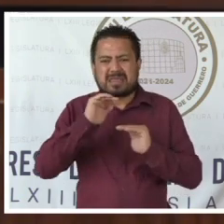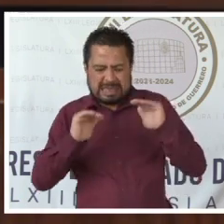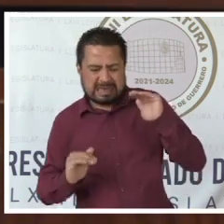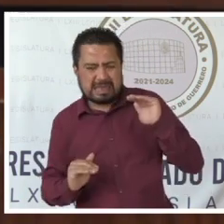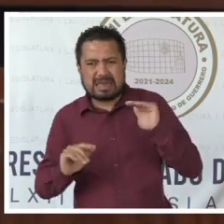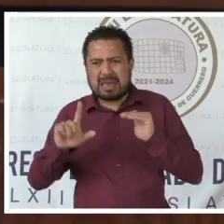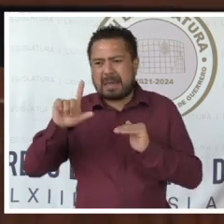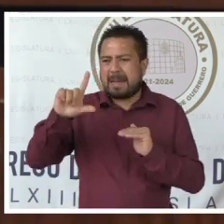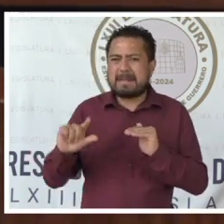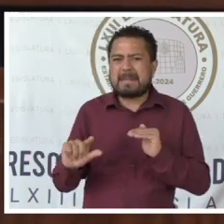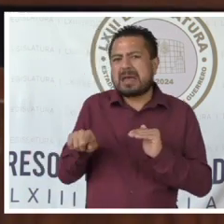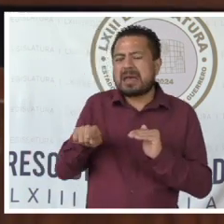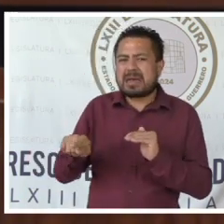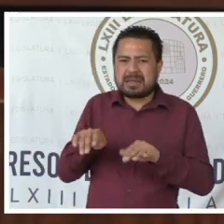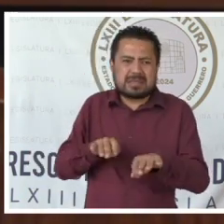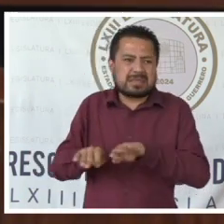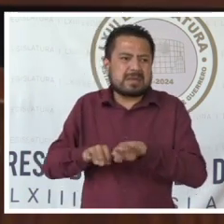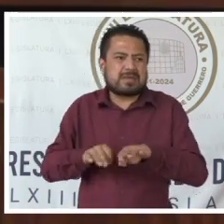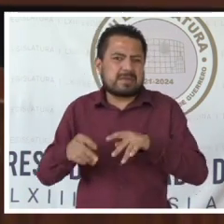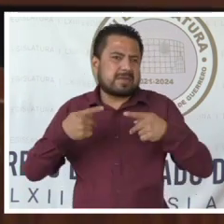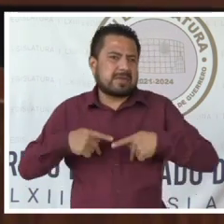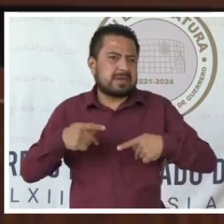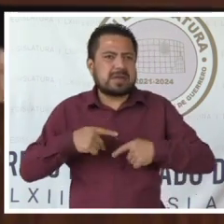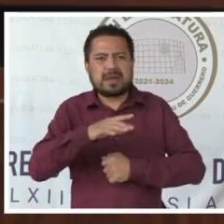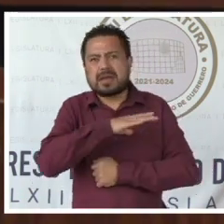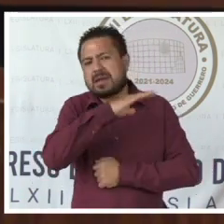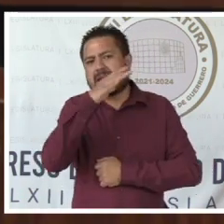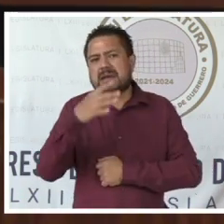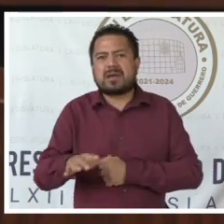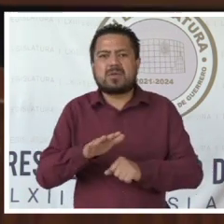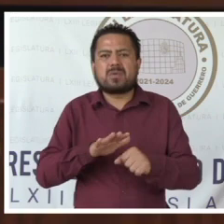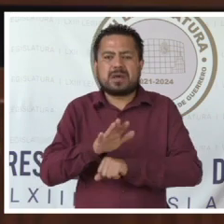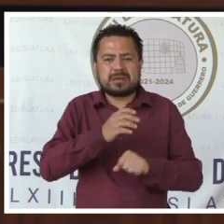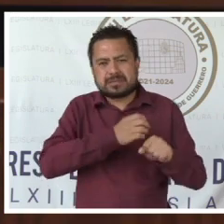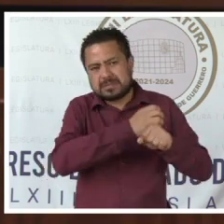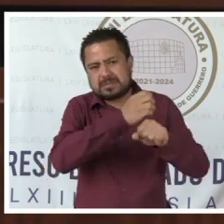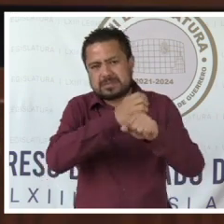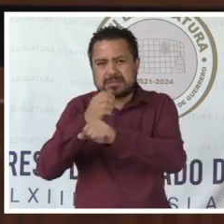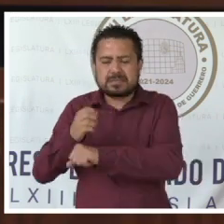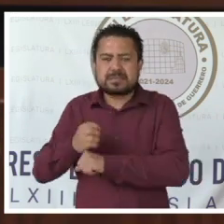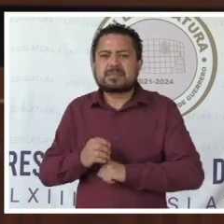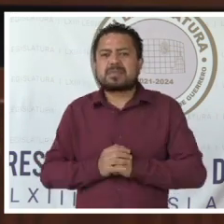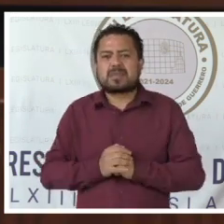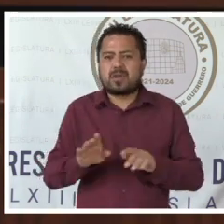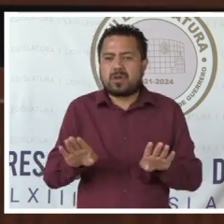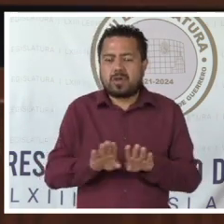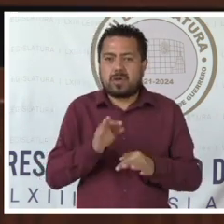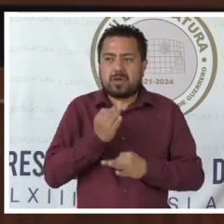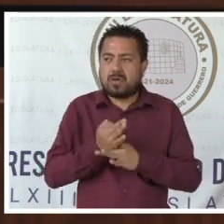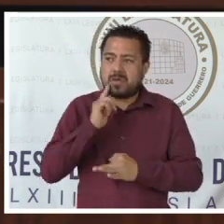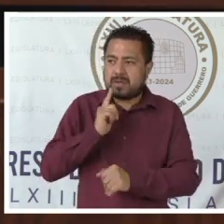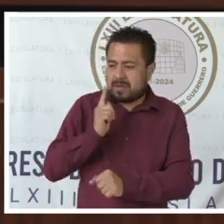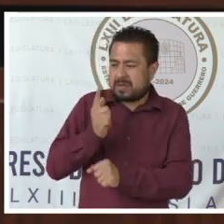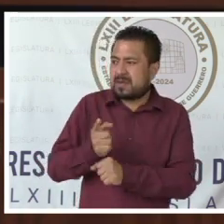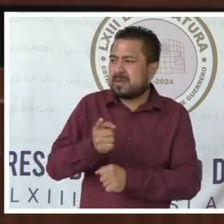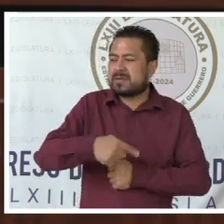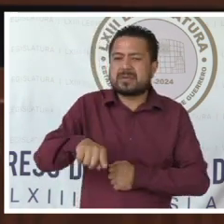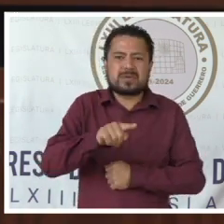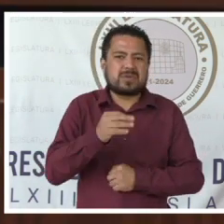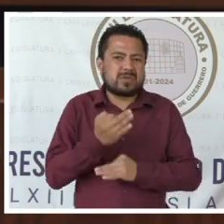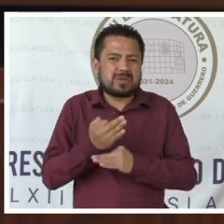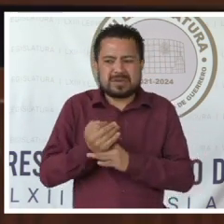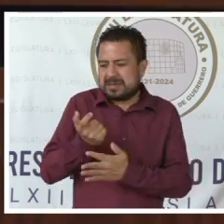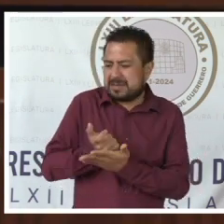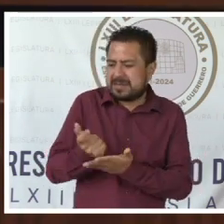mínimo para los trabajadores en general de las entidades federativas. Como podrá observarse, el salario que reciben